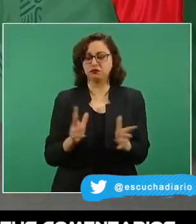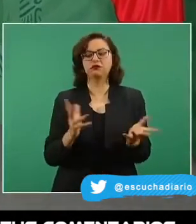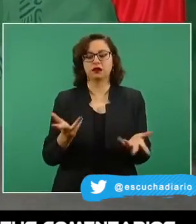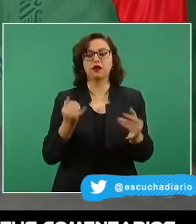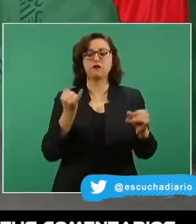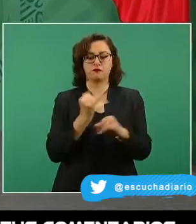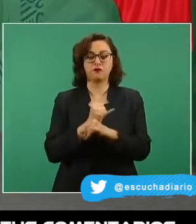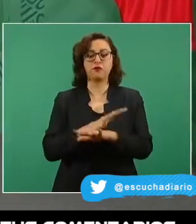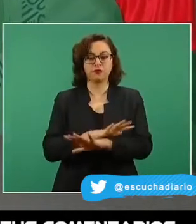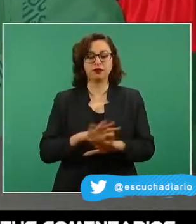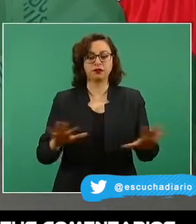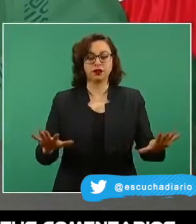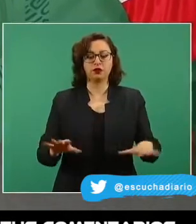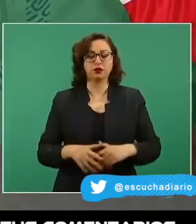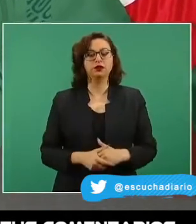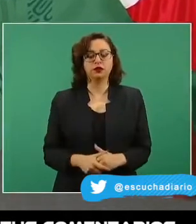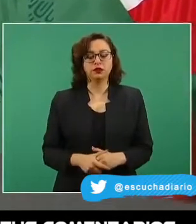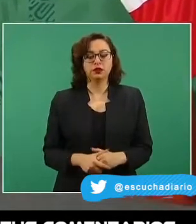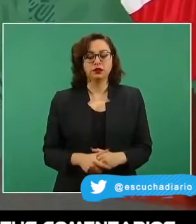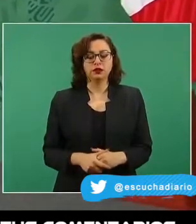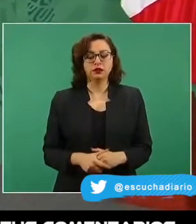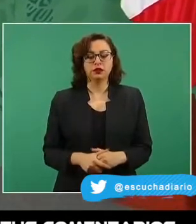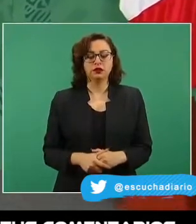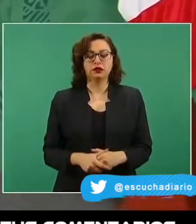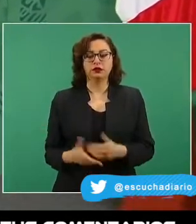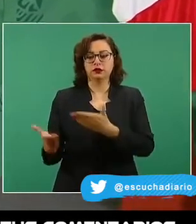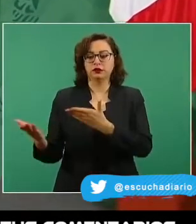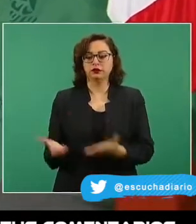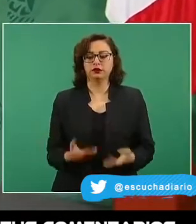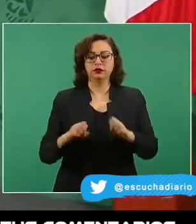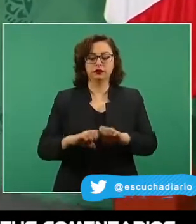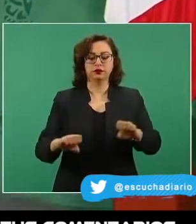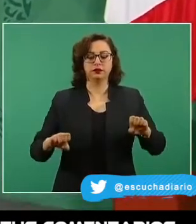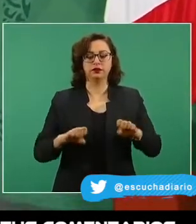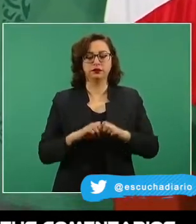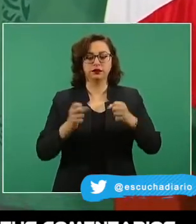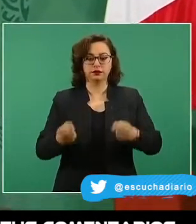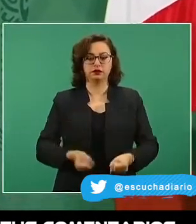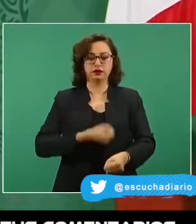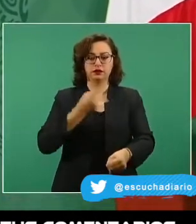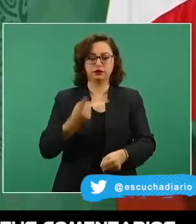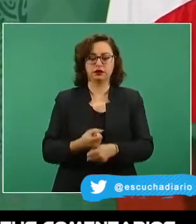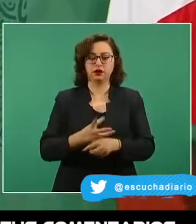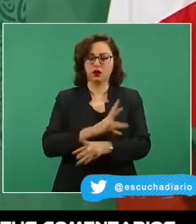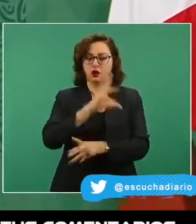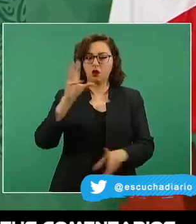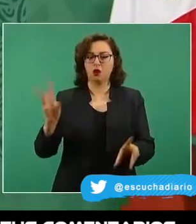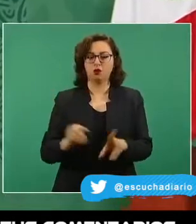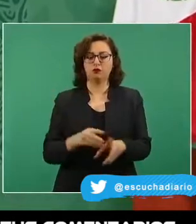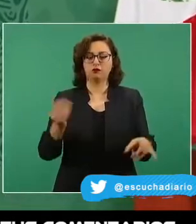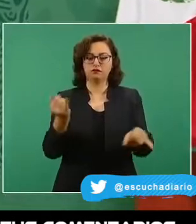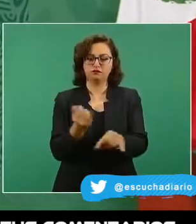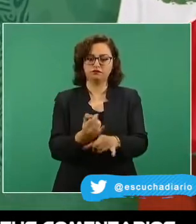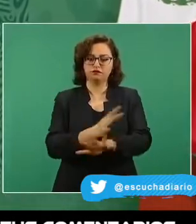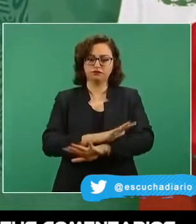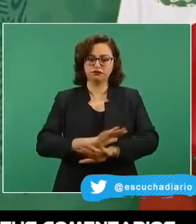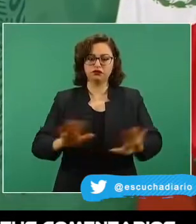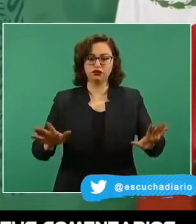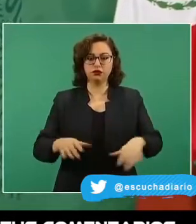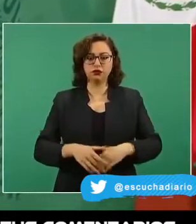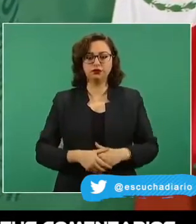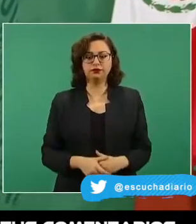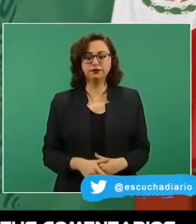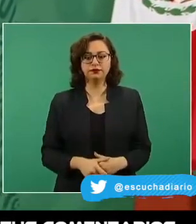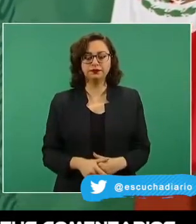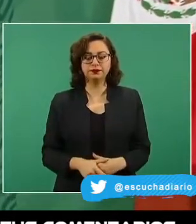El presidente llama al diálogo a Oxxo, Walmart y Bimbo luego de la reforma eléctrica con el fin de que la gente esté enterada